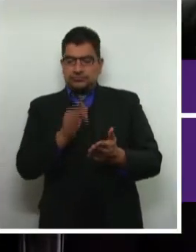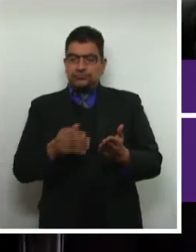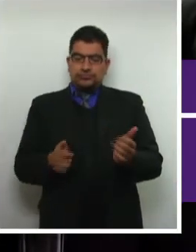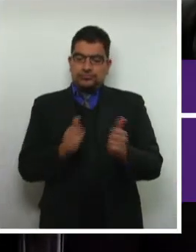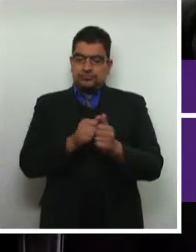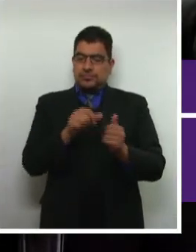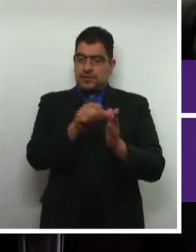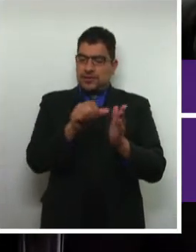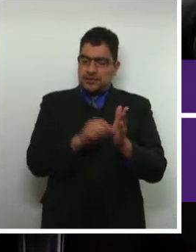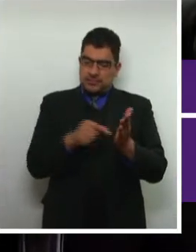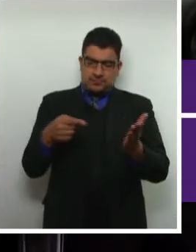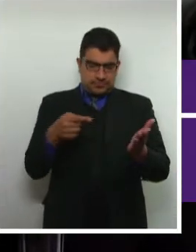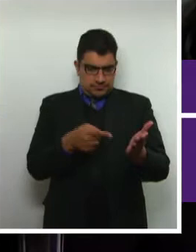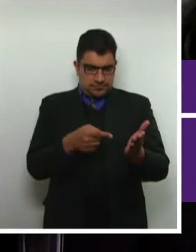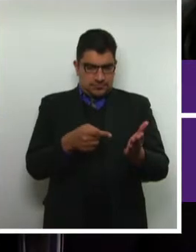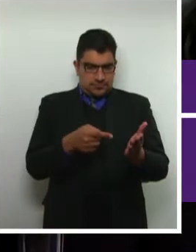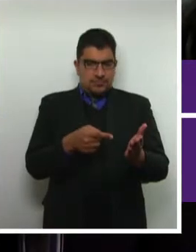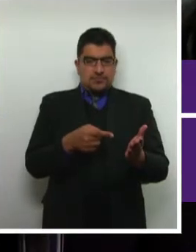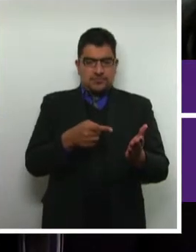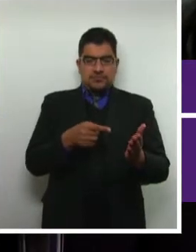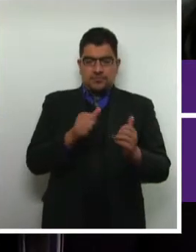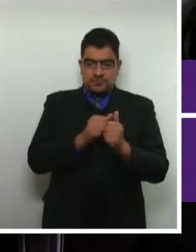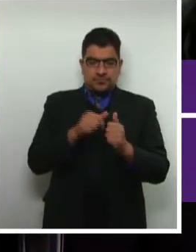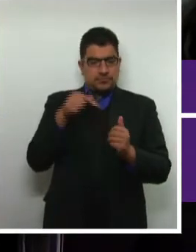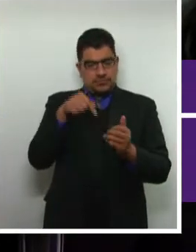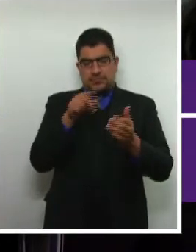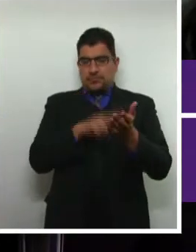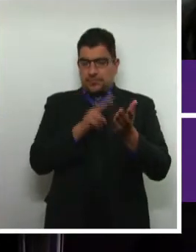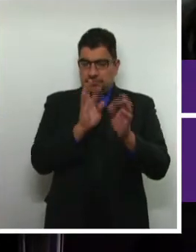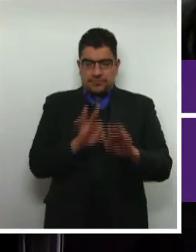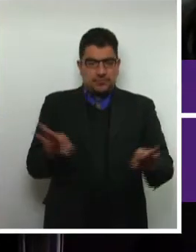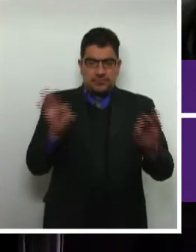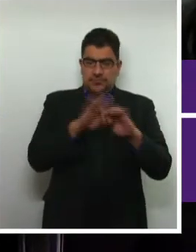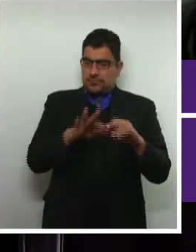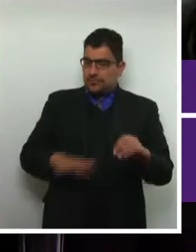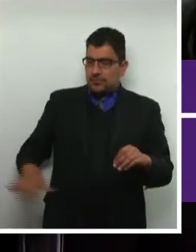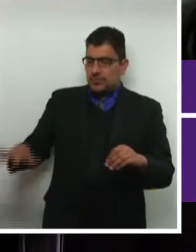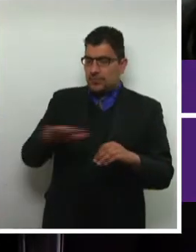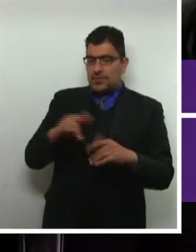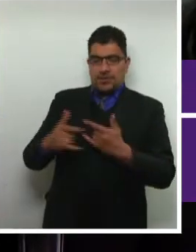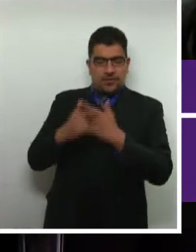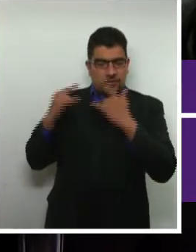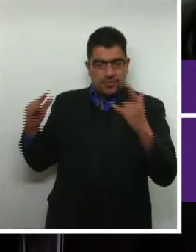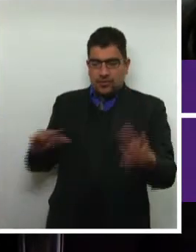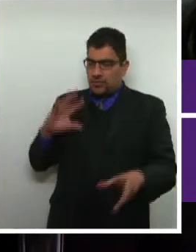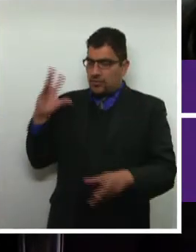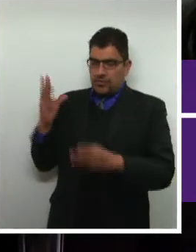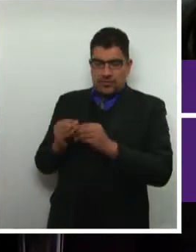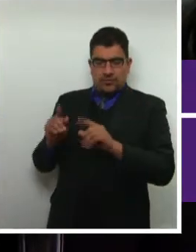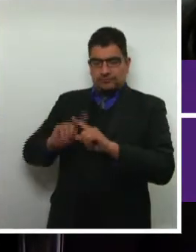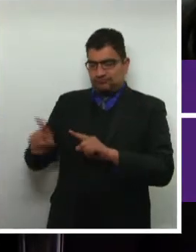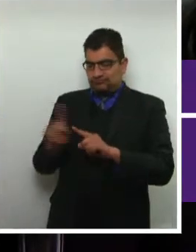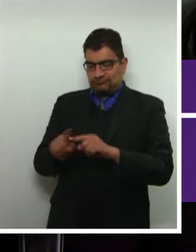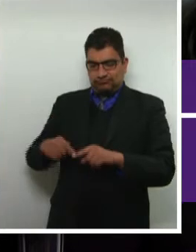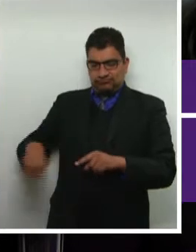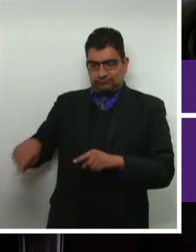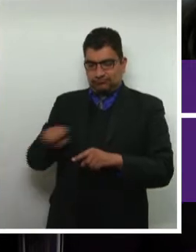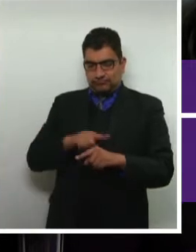de este artículo por la importancia que tiene el patrimonio histórico,